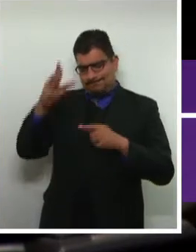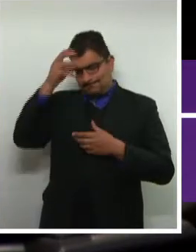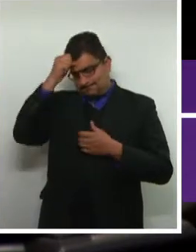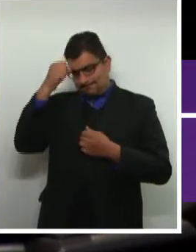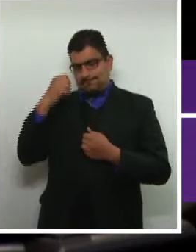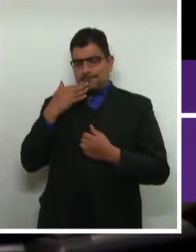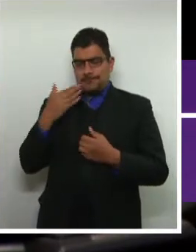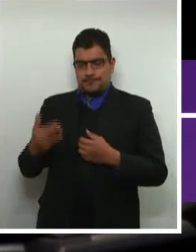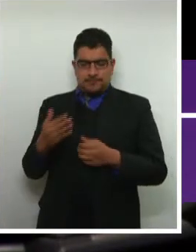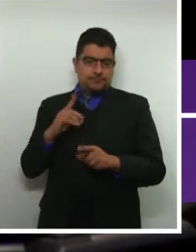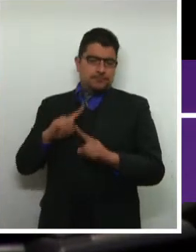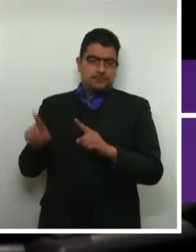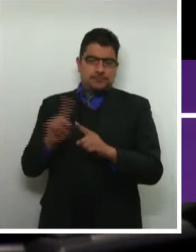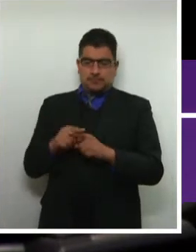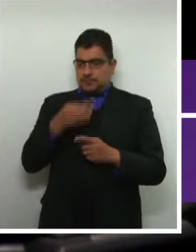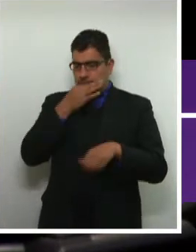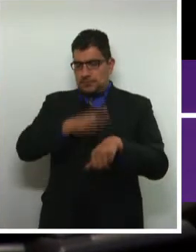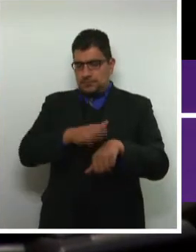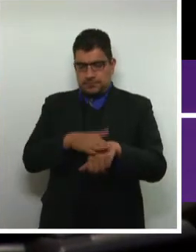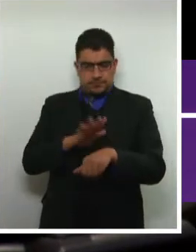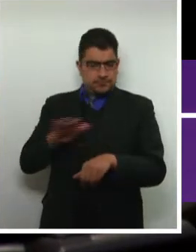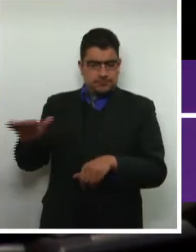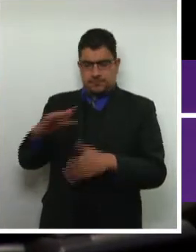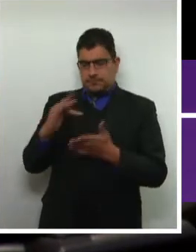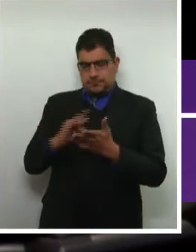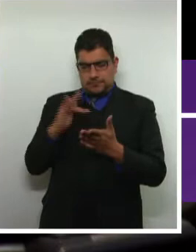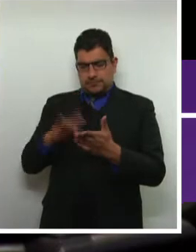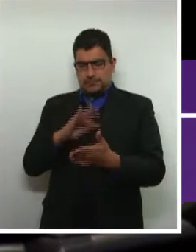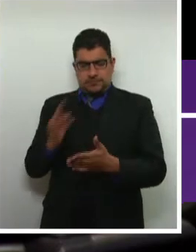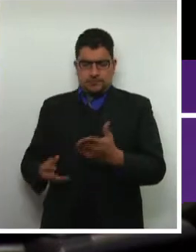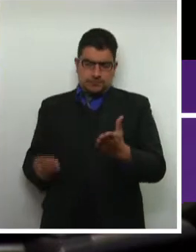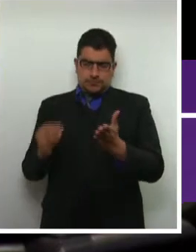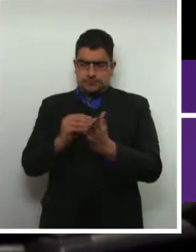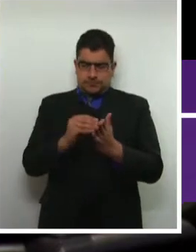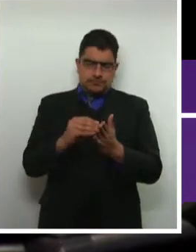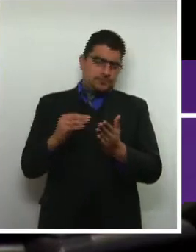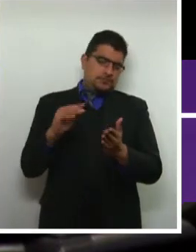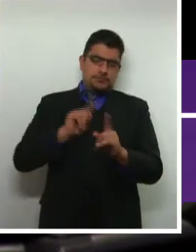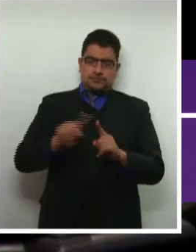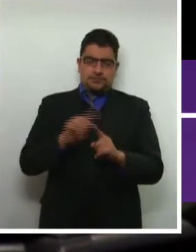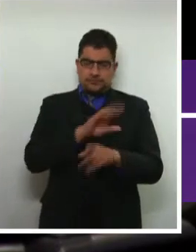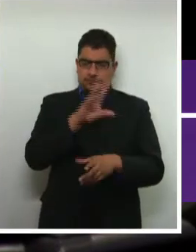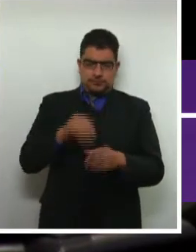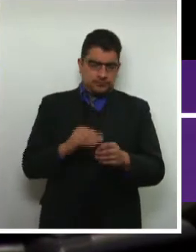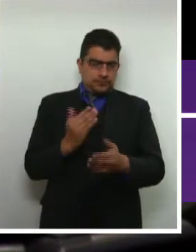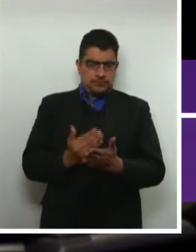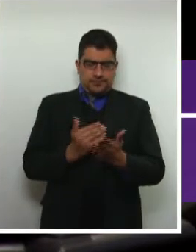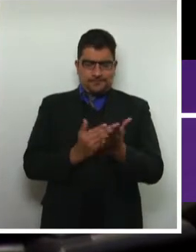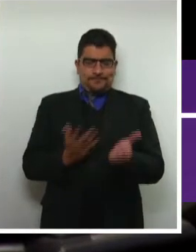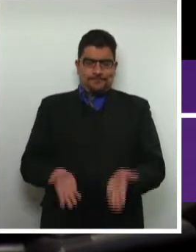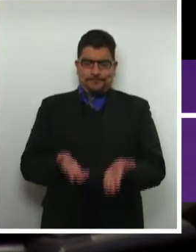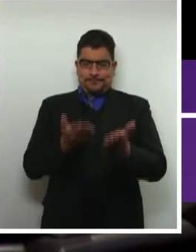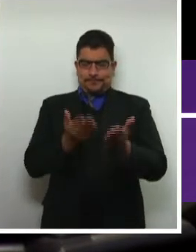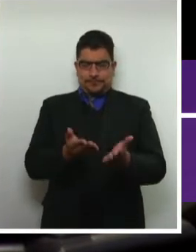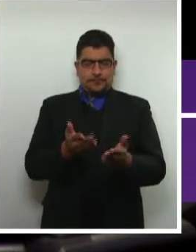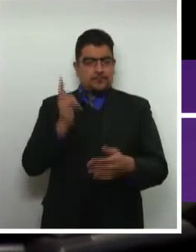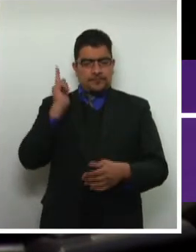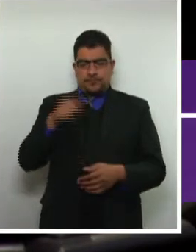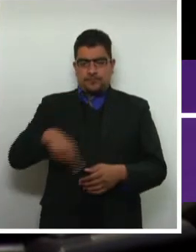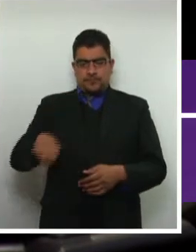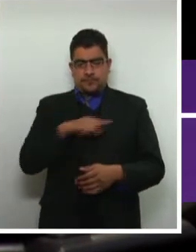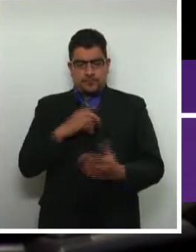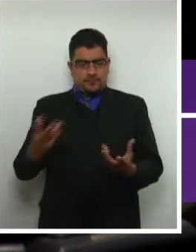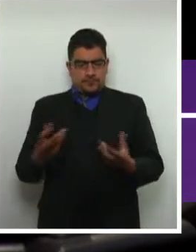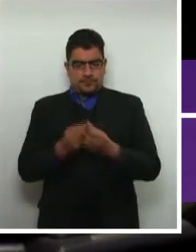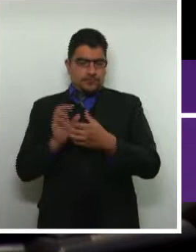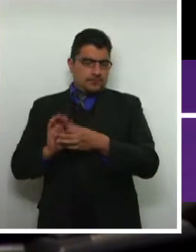mente. Pido el voto a favor para conservar todo lo aquí comentado y que sigamos